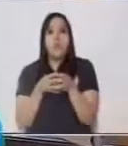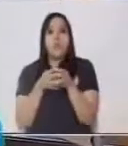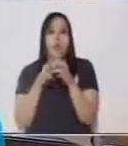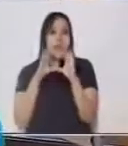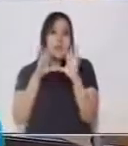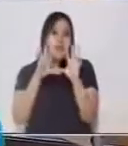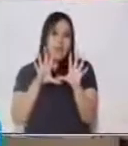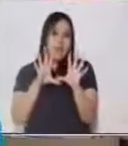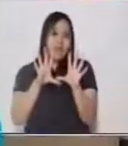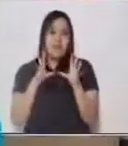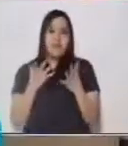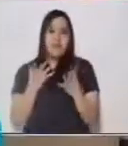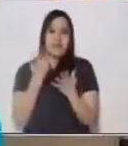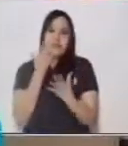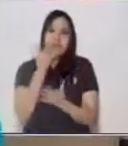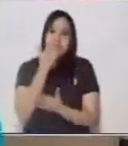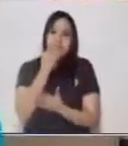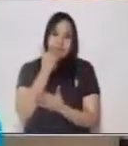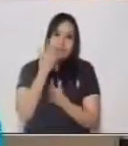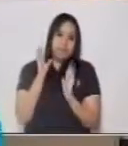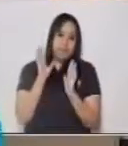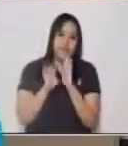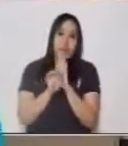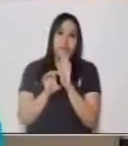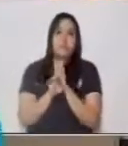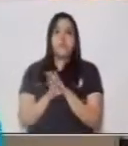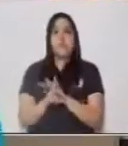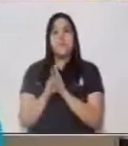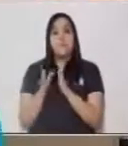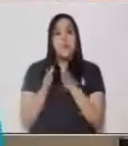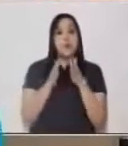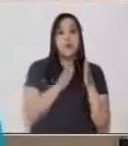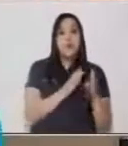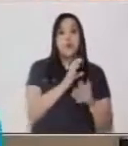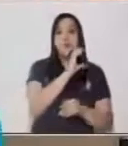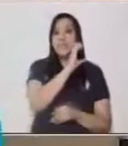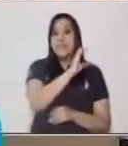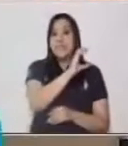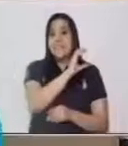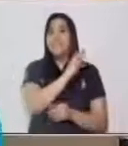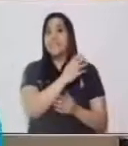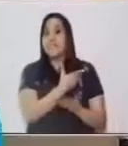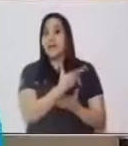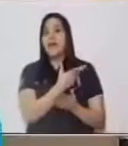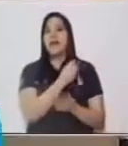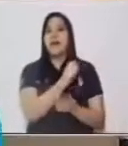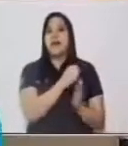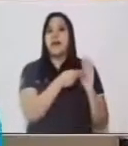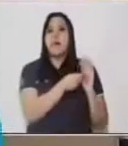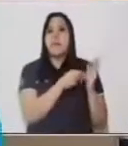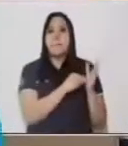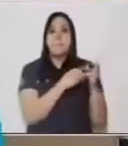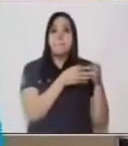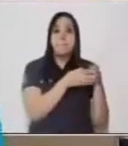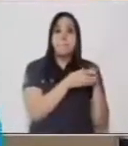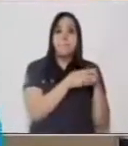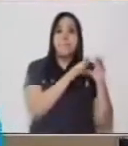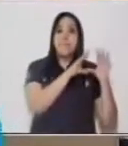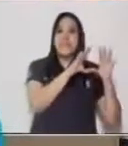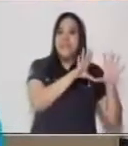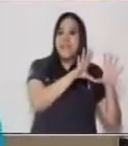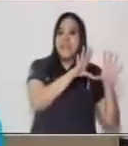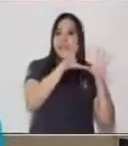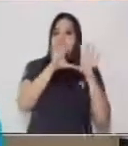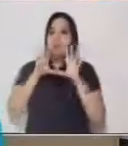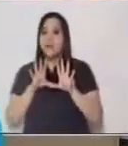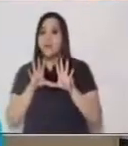alimentos, por ejemplo. Cuando hablamos de una centena nos referimos al grupo de 10 decenas, es